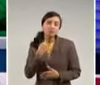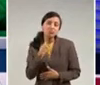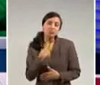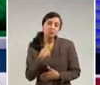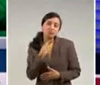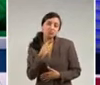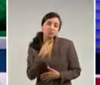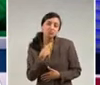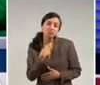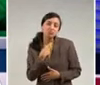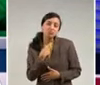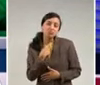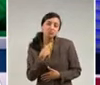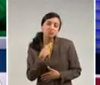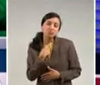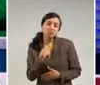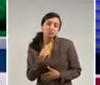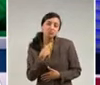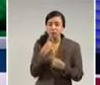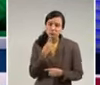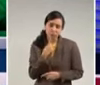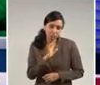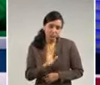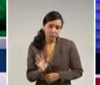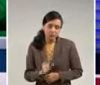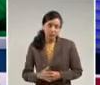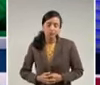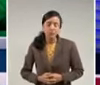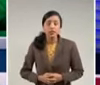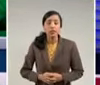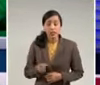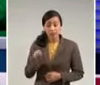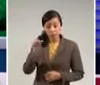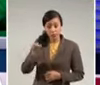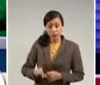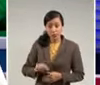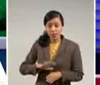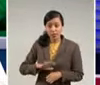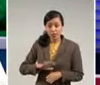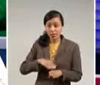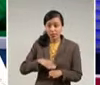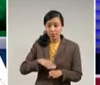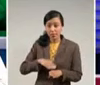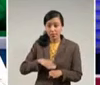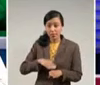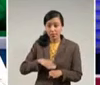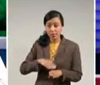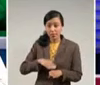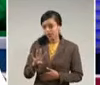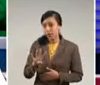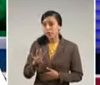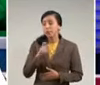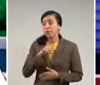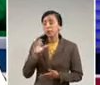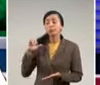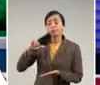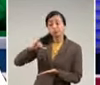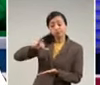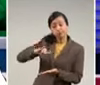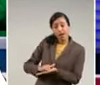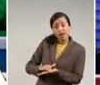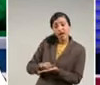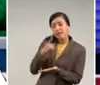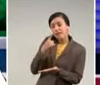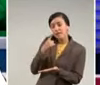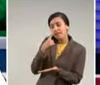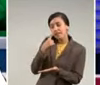síntoma. Estos, como es natural, los que arribaron después del día 4, pues se aislaron cuando eran de países que tienen que